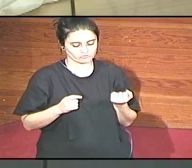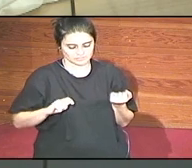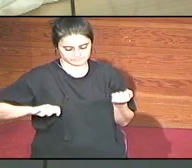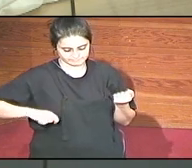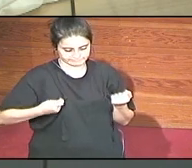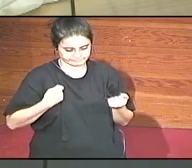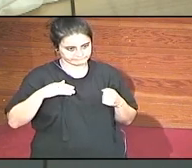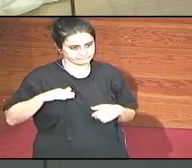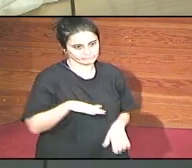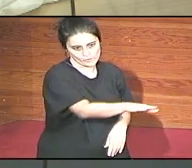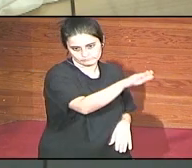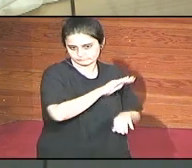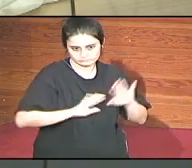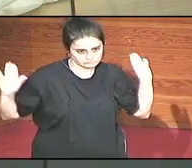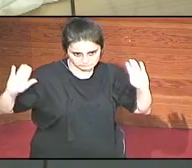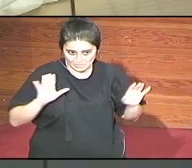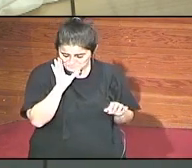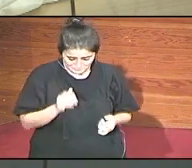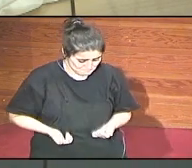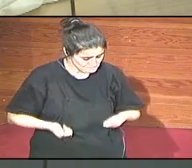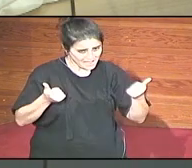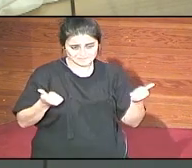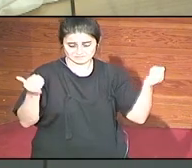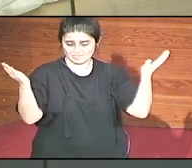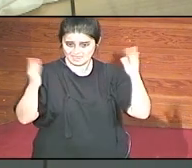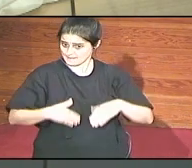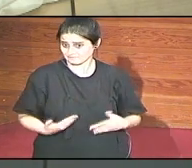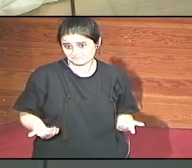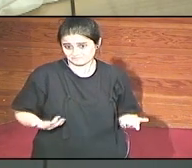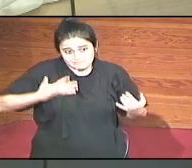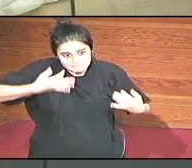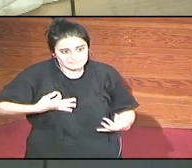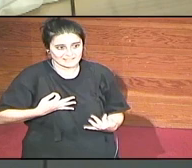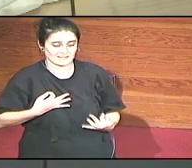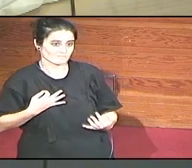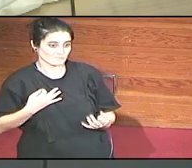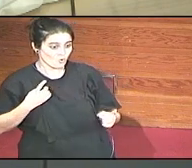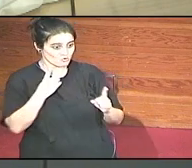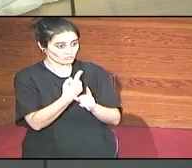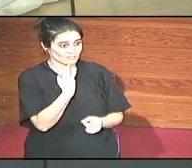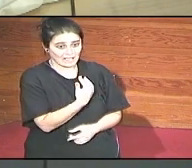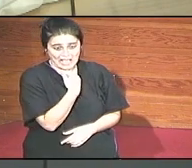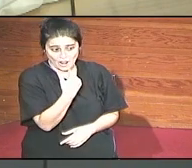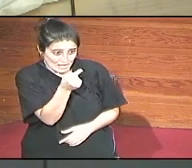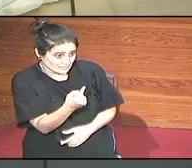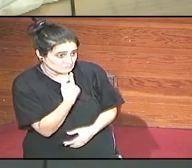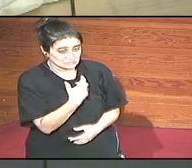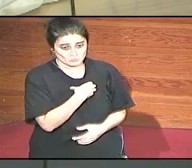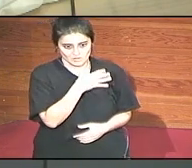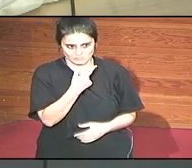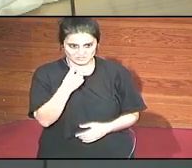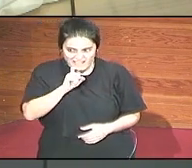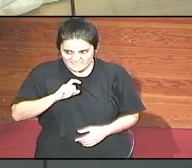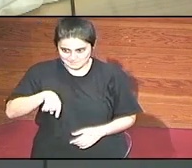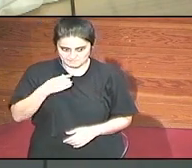voy porque porque no puedo hacer nada y nadie le podría haber echado nada en cara están diciendo que mañana por la mañana